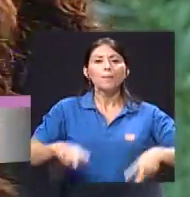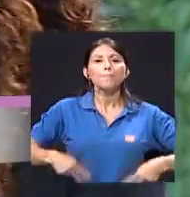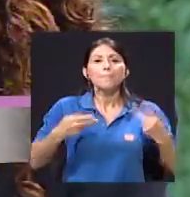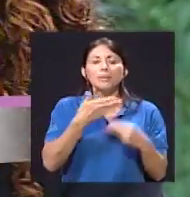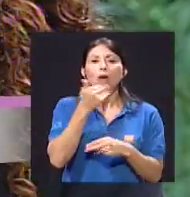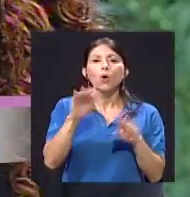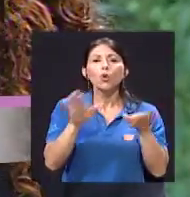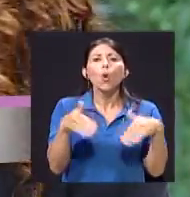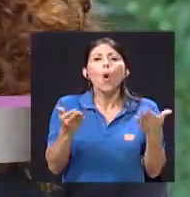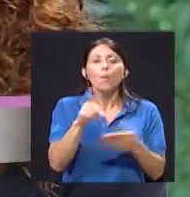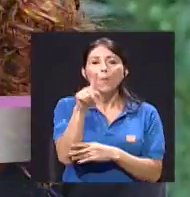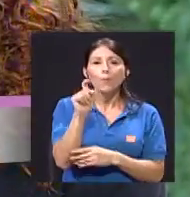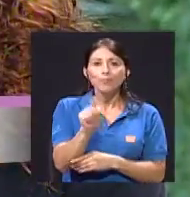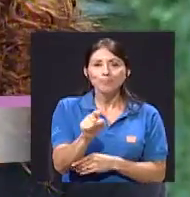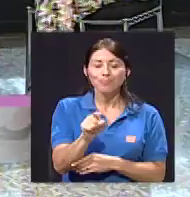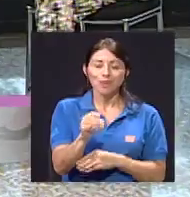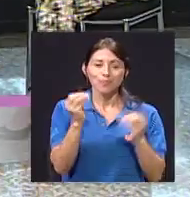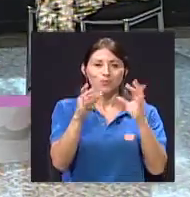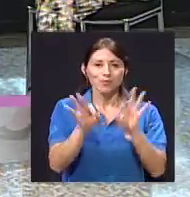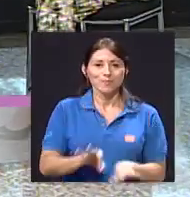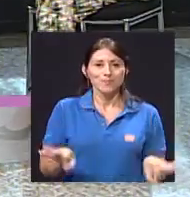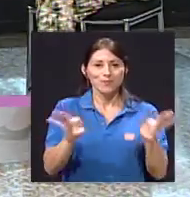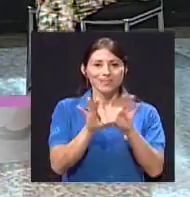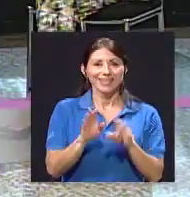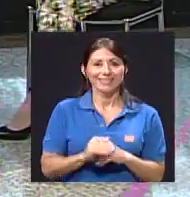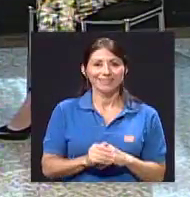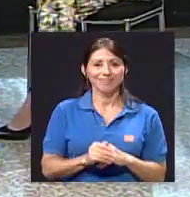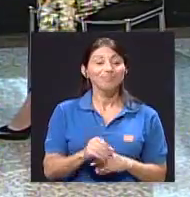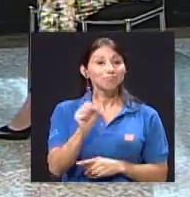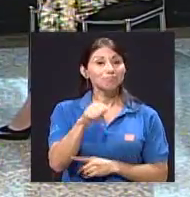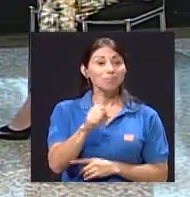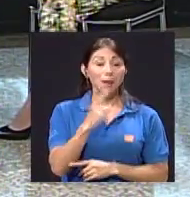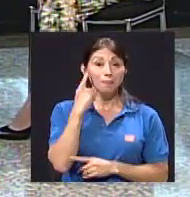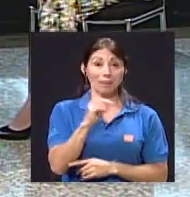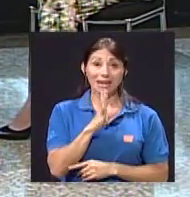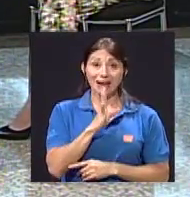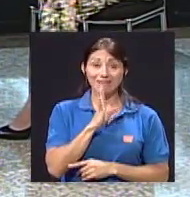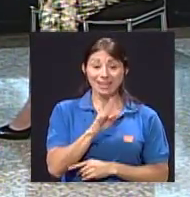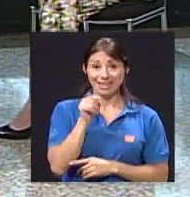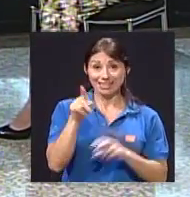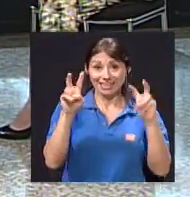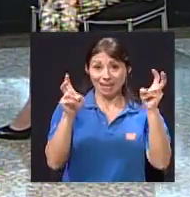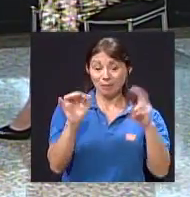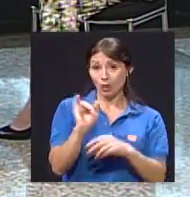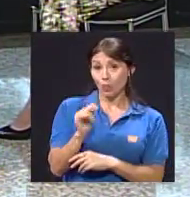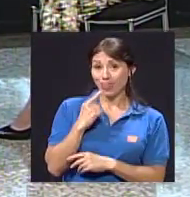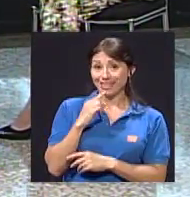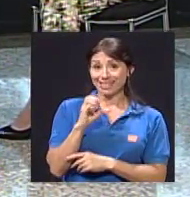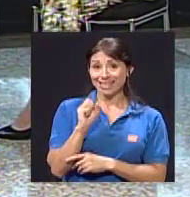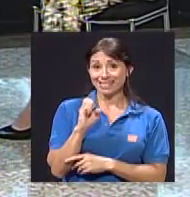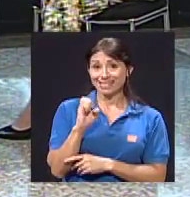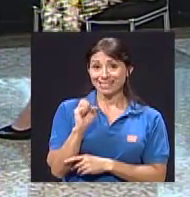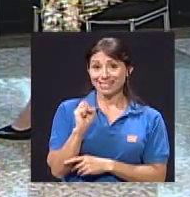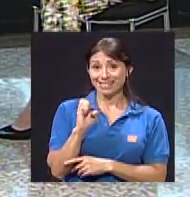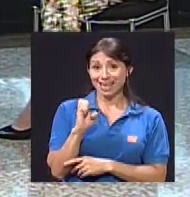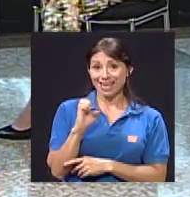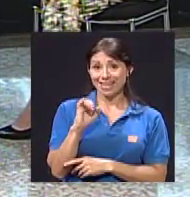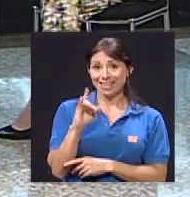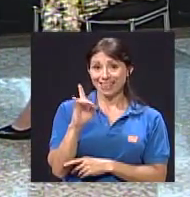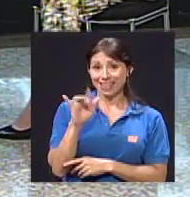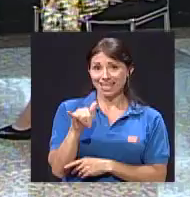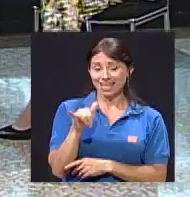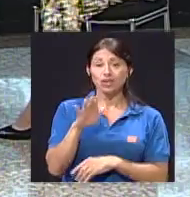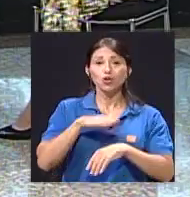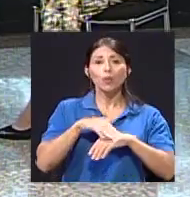sumamente importante. Y precisamente para conversar sobre este tema, que muy bien Seidy señalaba, de las políticas de salud,